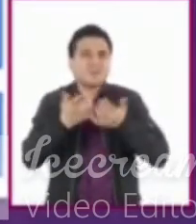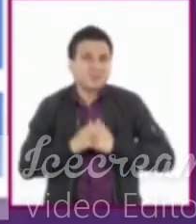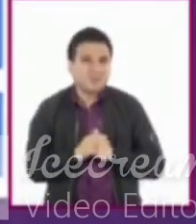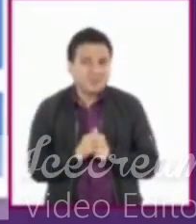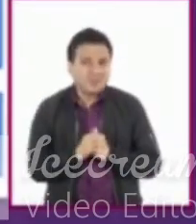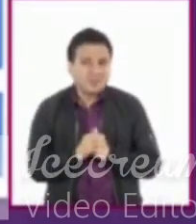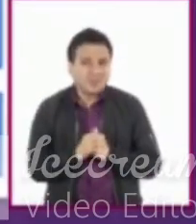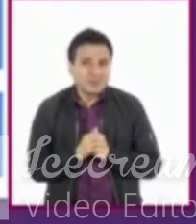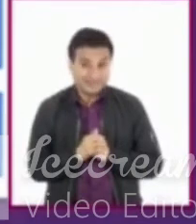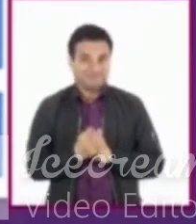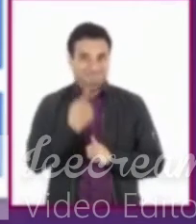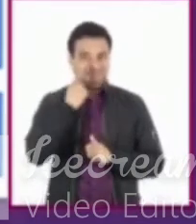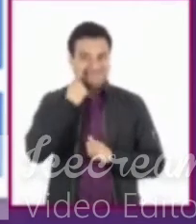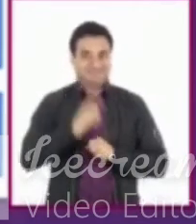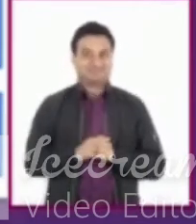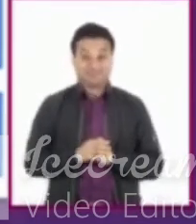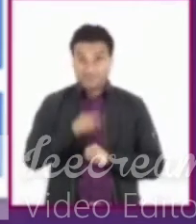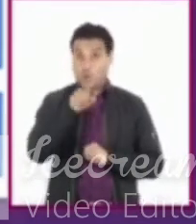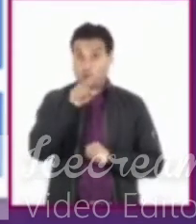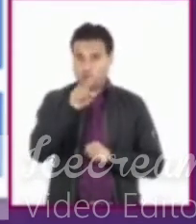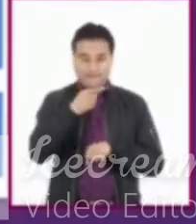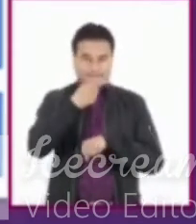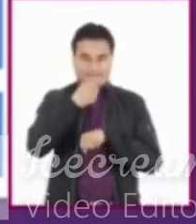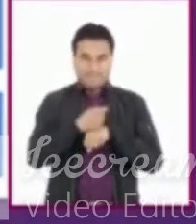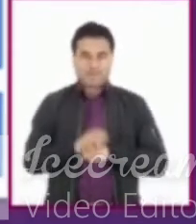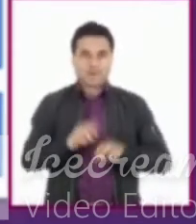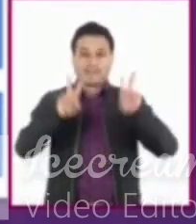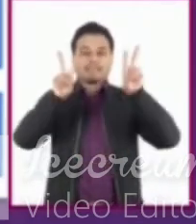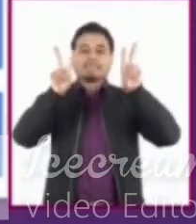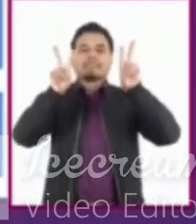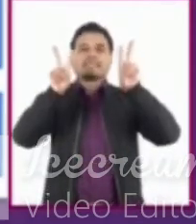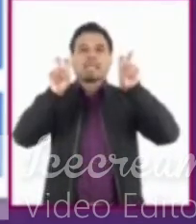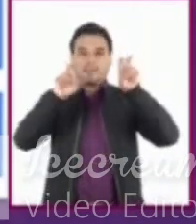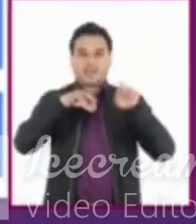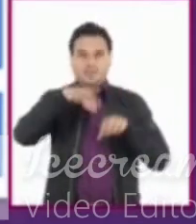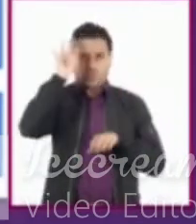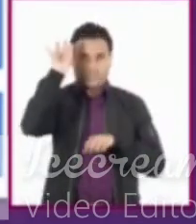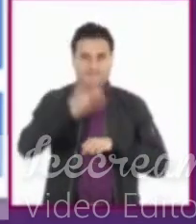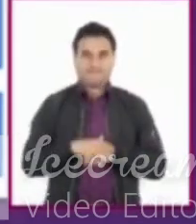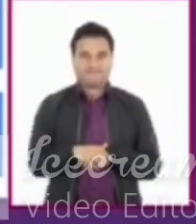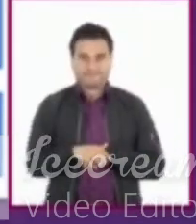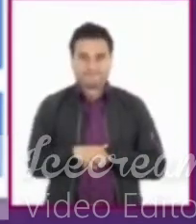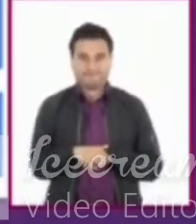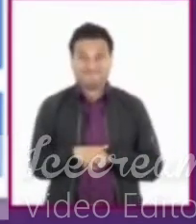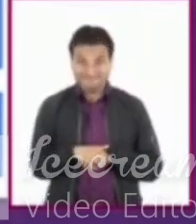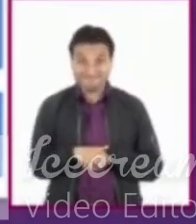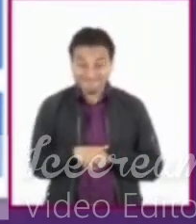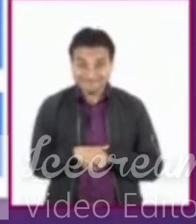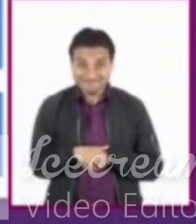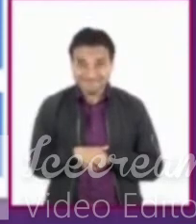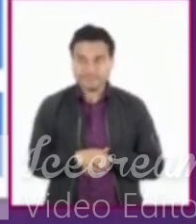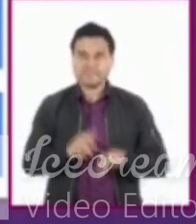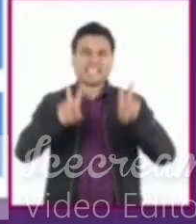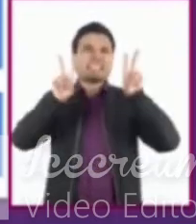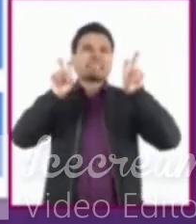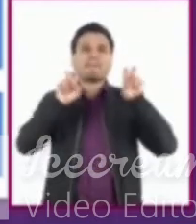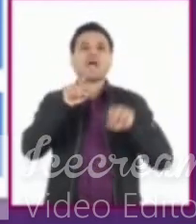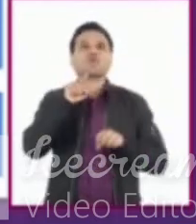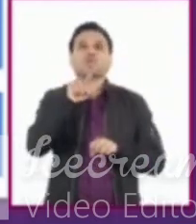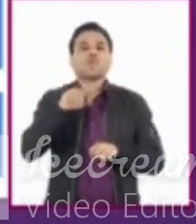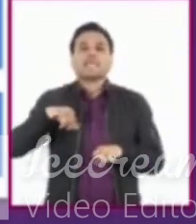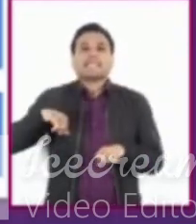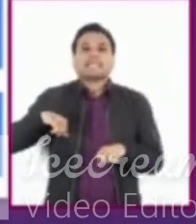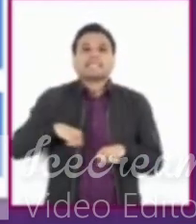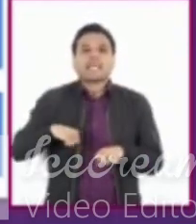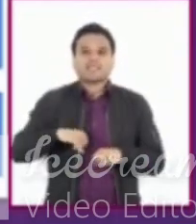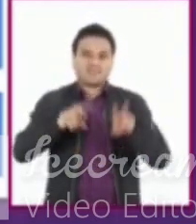respuesta es que debes seleccionar un tema, de preferencia uno que sea de tu interés, no importa